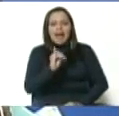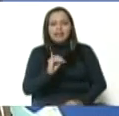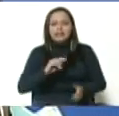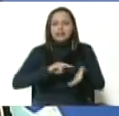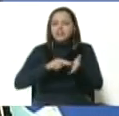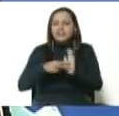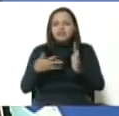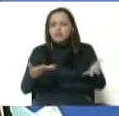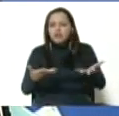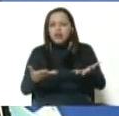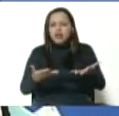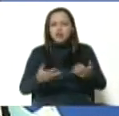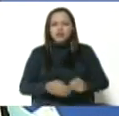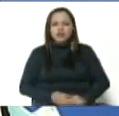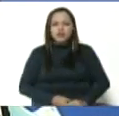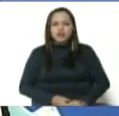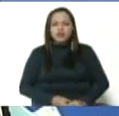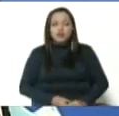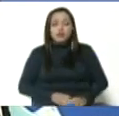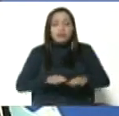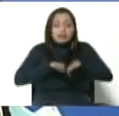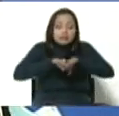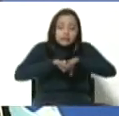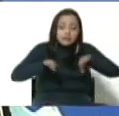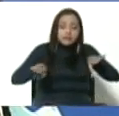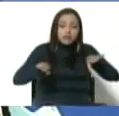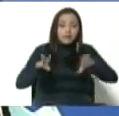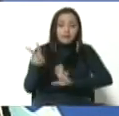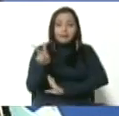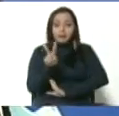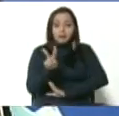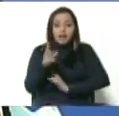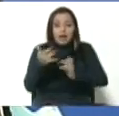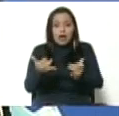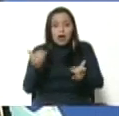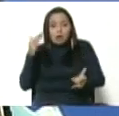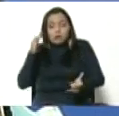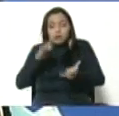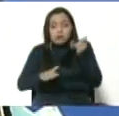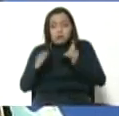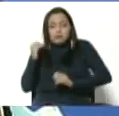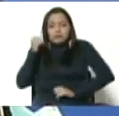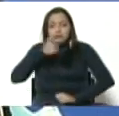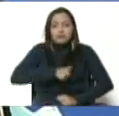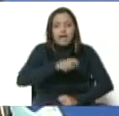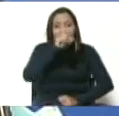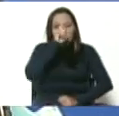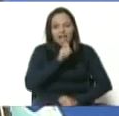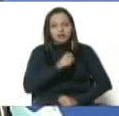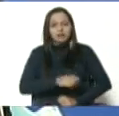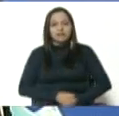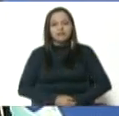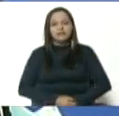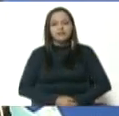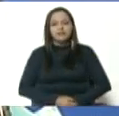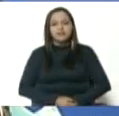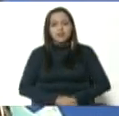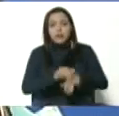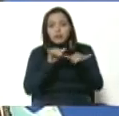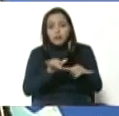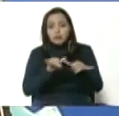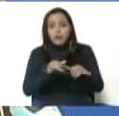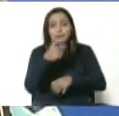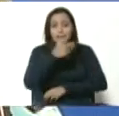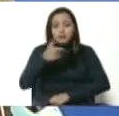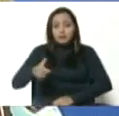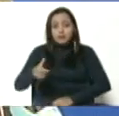significado una tremenda polarización en Venezuela en los últimos años. Y seguramente quienes